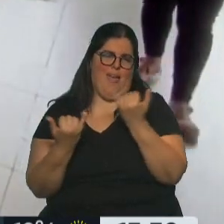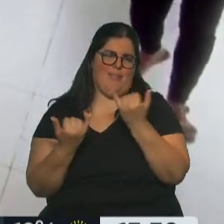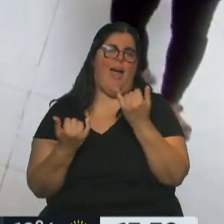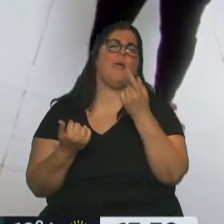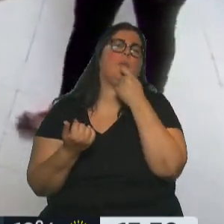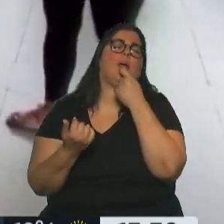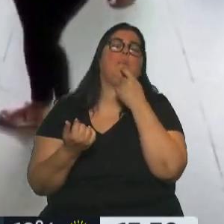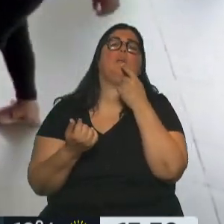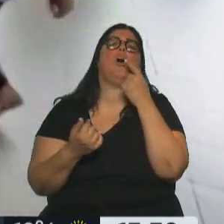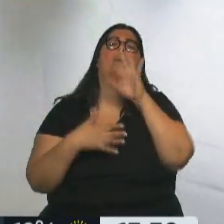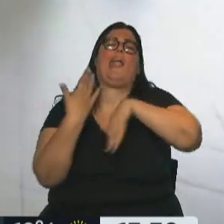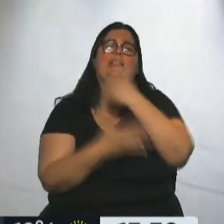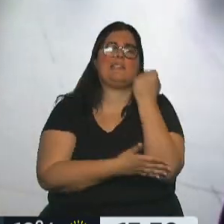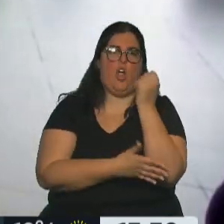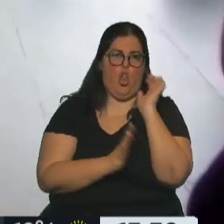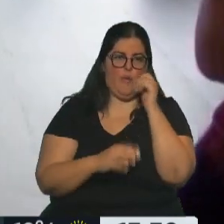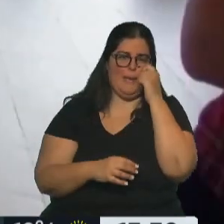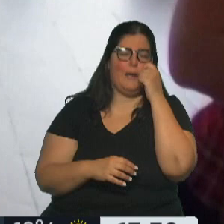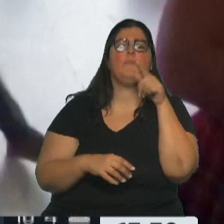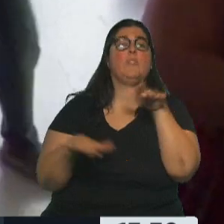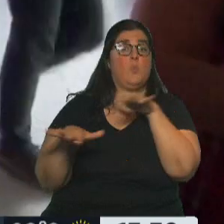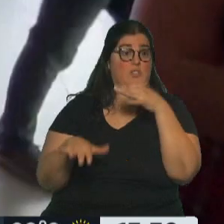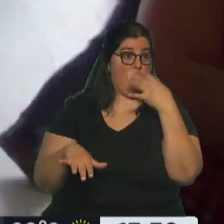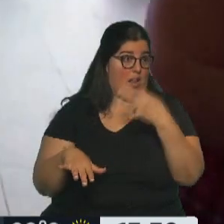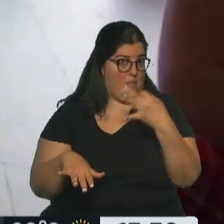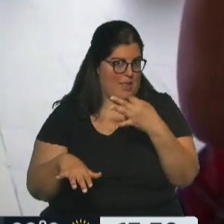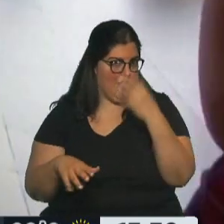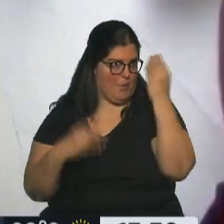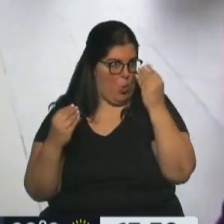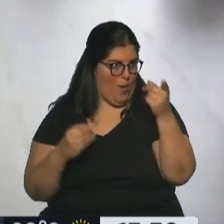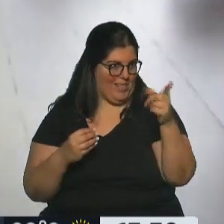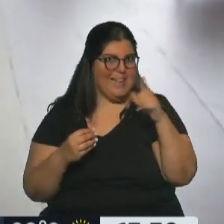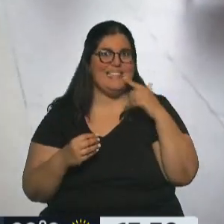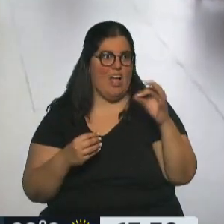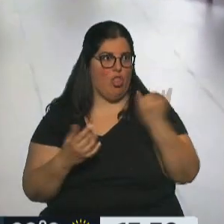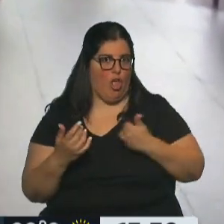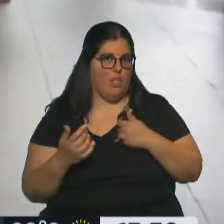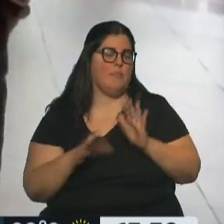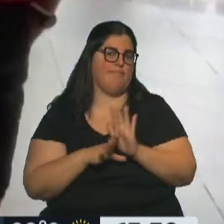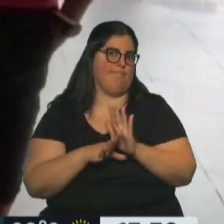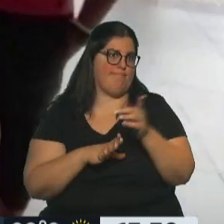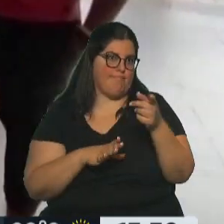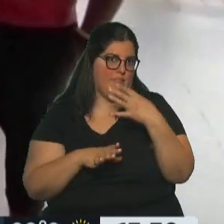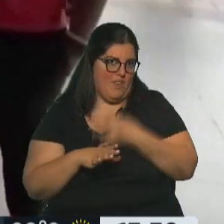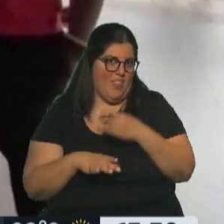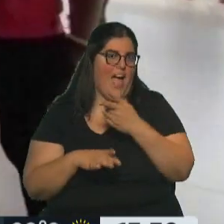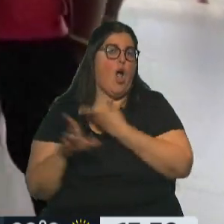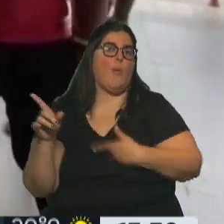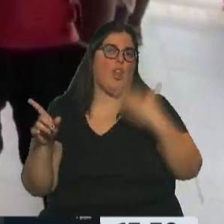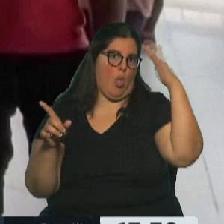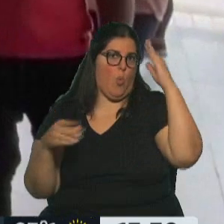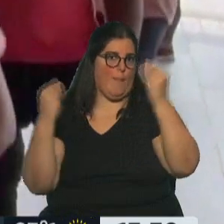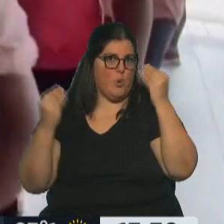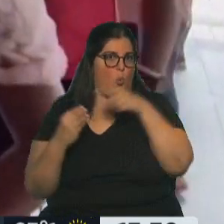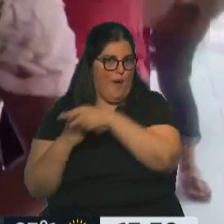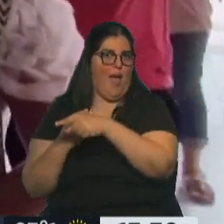la crisis económica. Lisandro, la situación realmente es preocupante, preocupa y mucho al gobierno de Cuba, pero